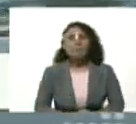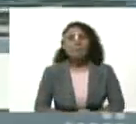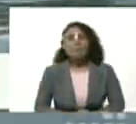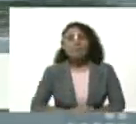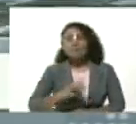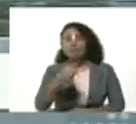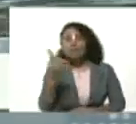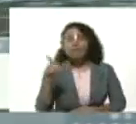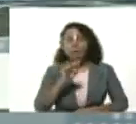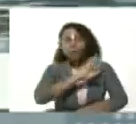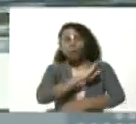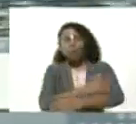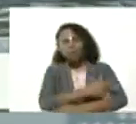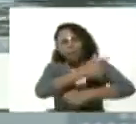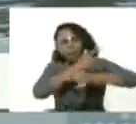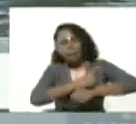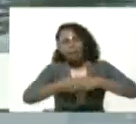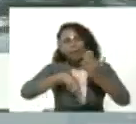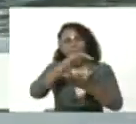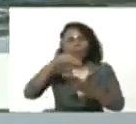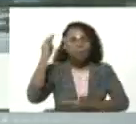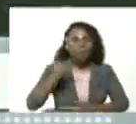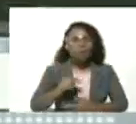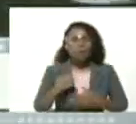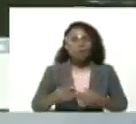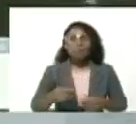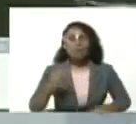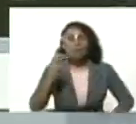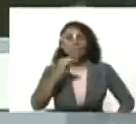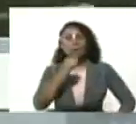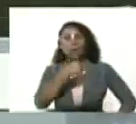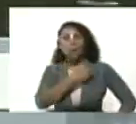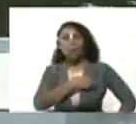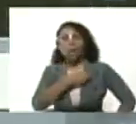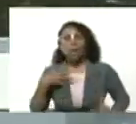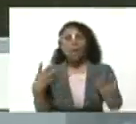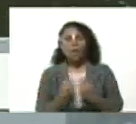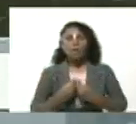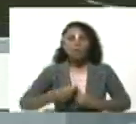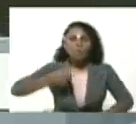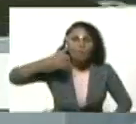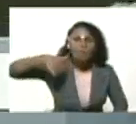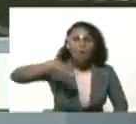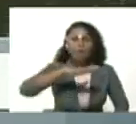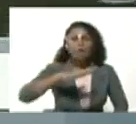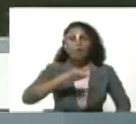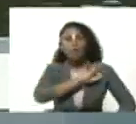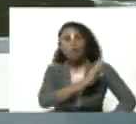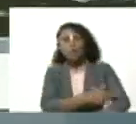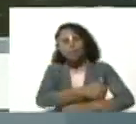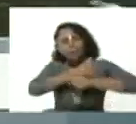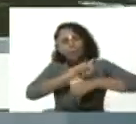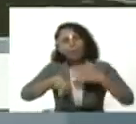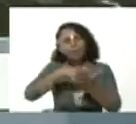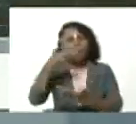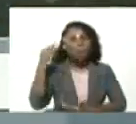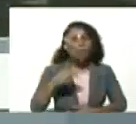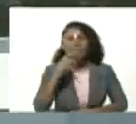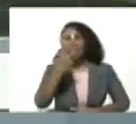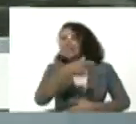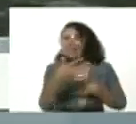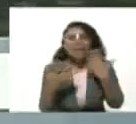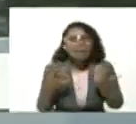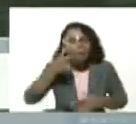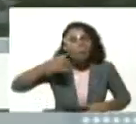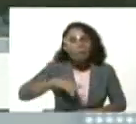tuviéramos esta Fuerza Armada Nacional Bolivariana con moral junto al pueblo. Fuerza Armada Nacional Bolivariana, es decir,